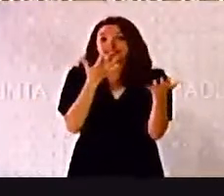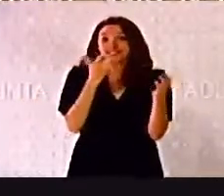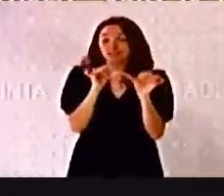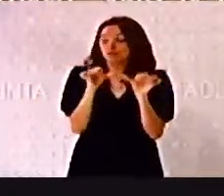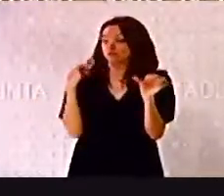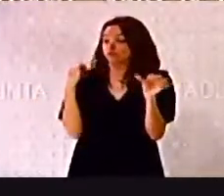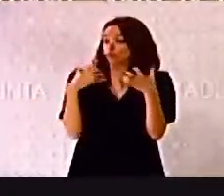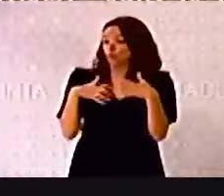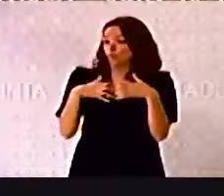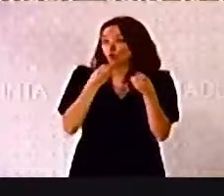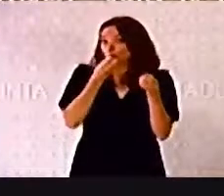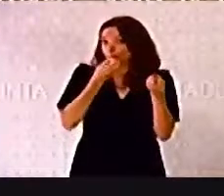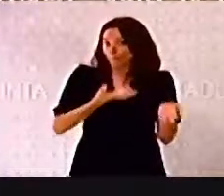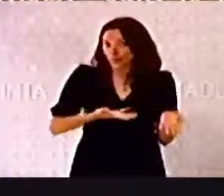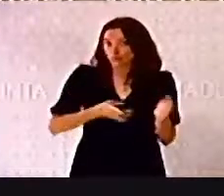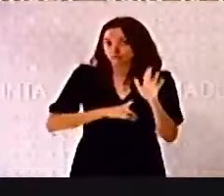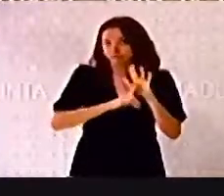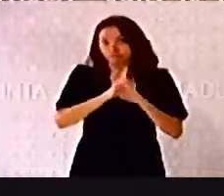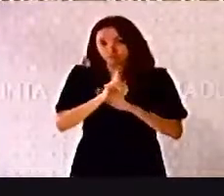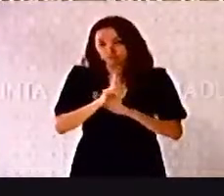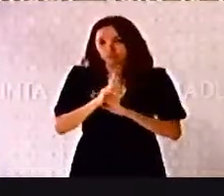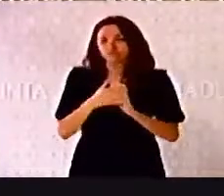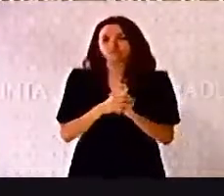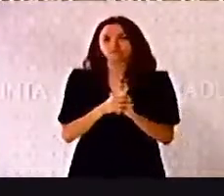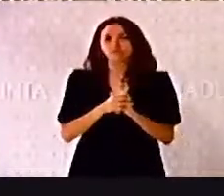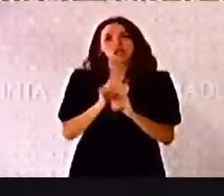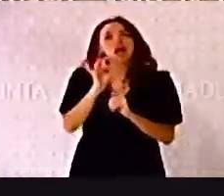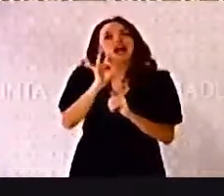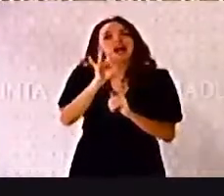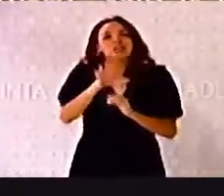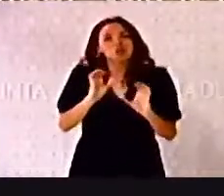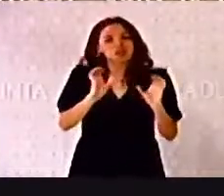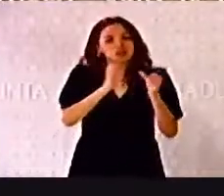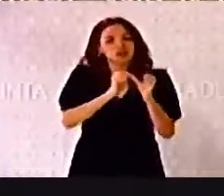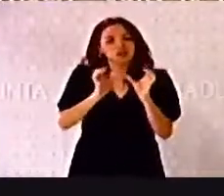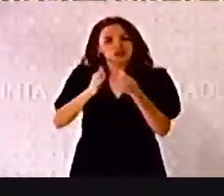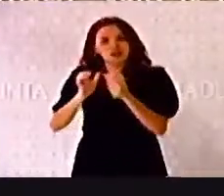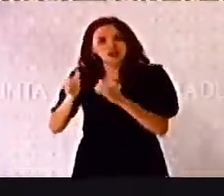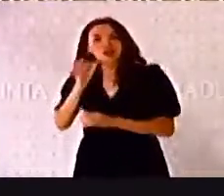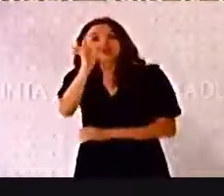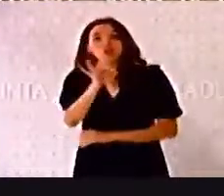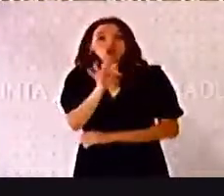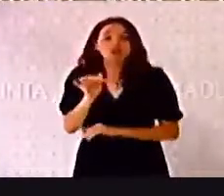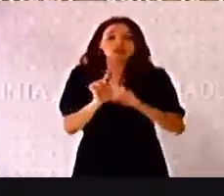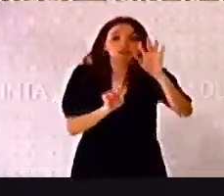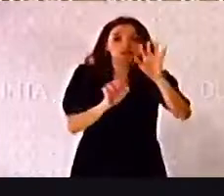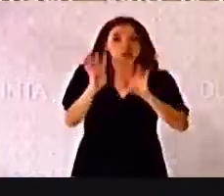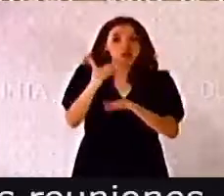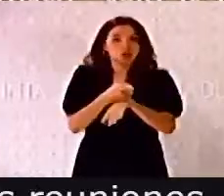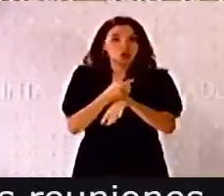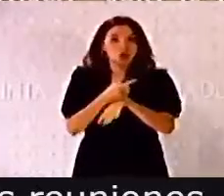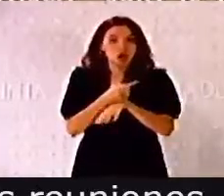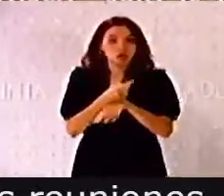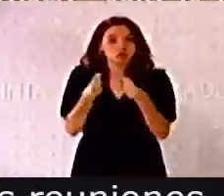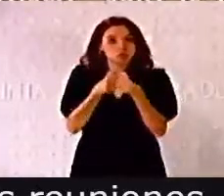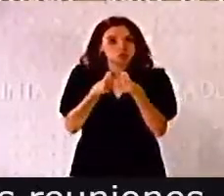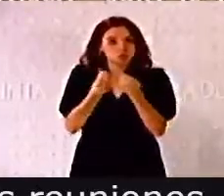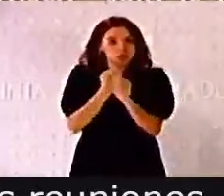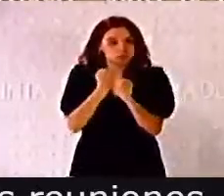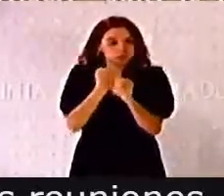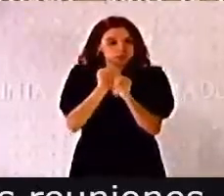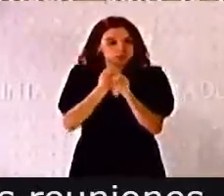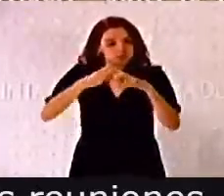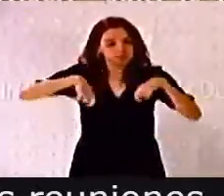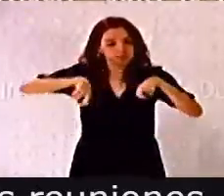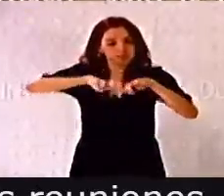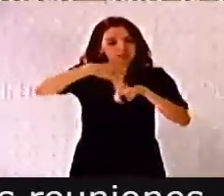sido las 14 reuniones anteriores, las 64 horas que hemos pasado trabajando juntos los distintos